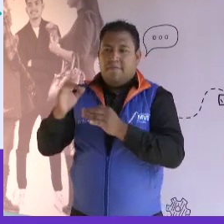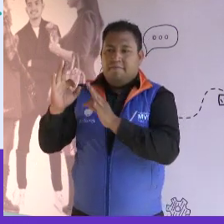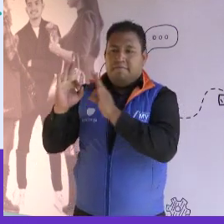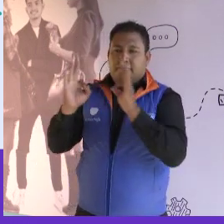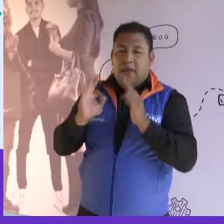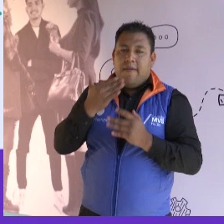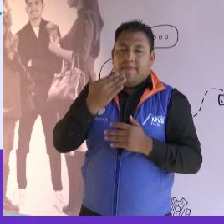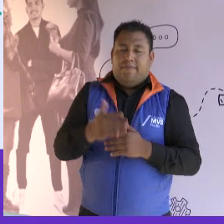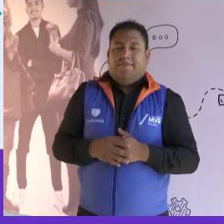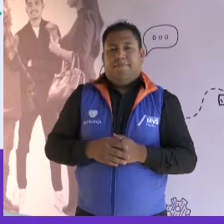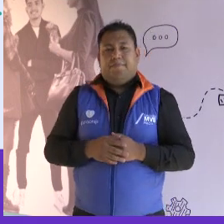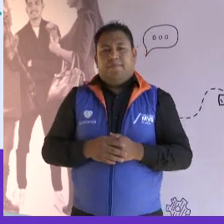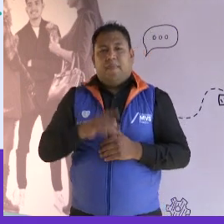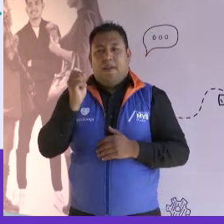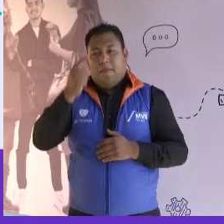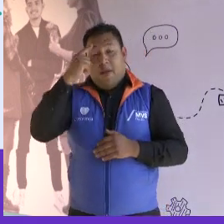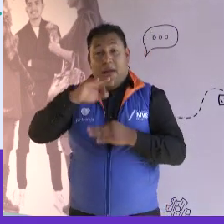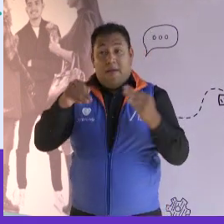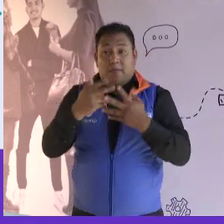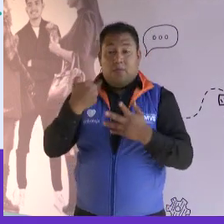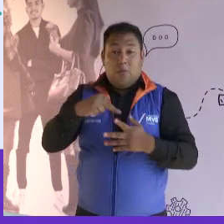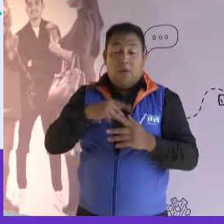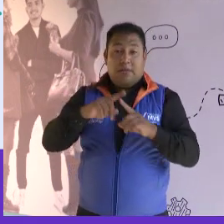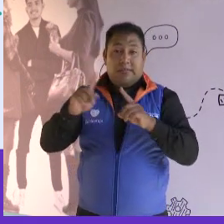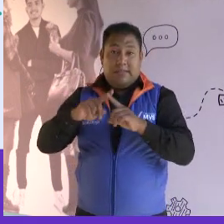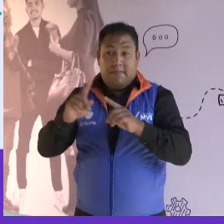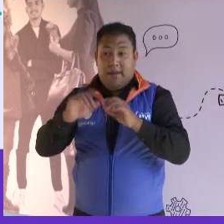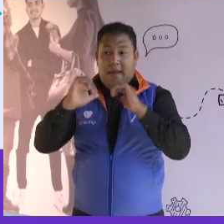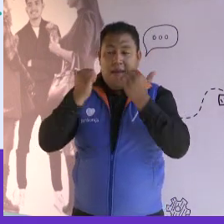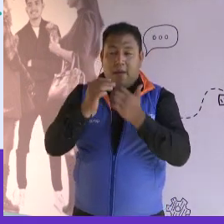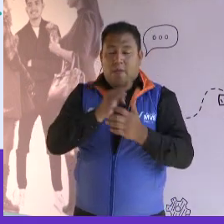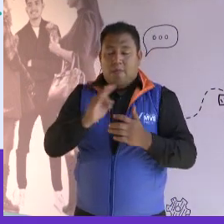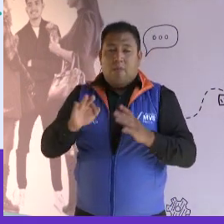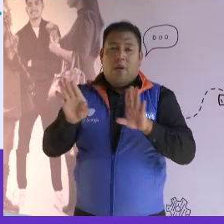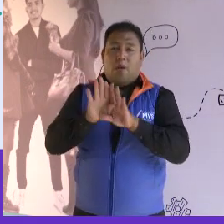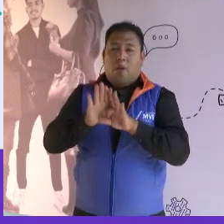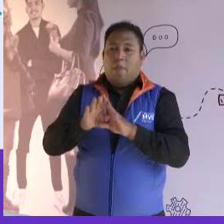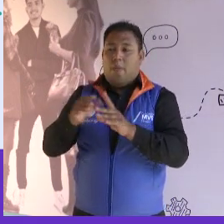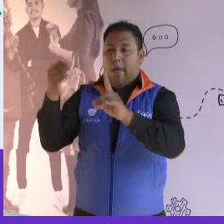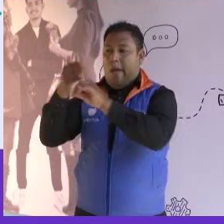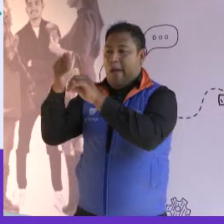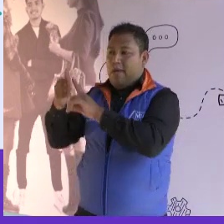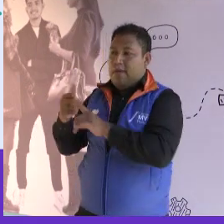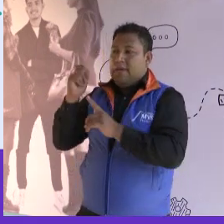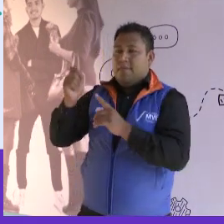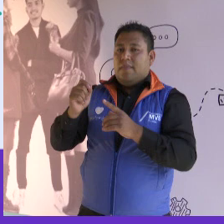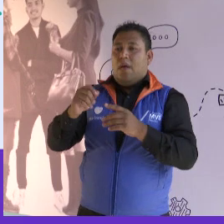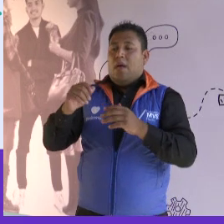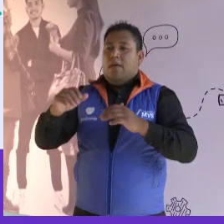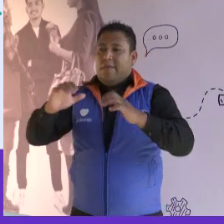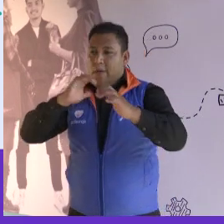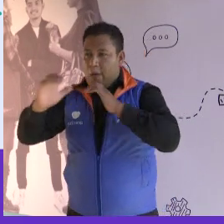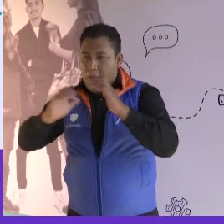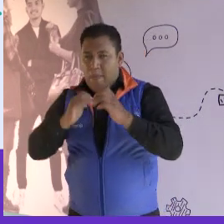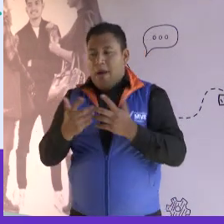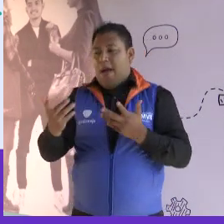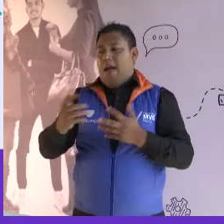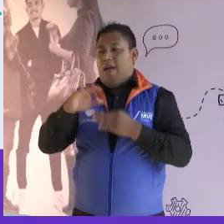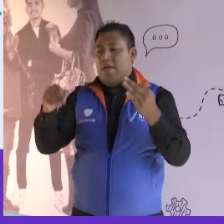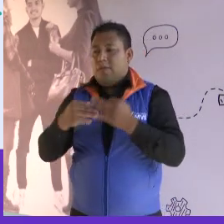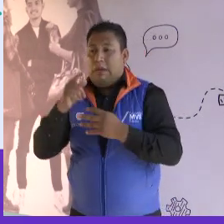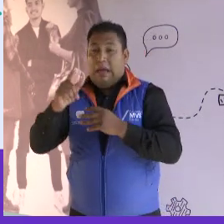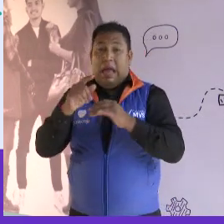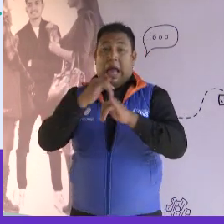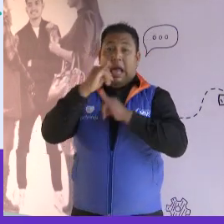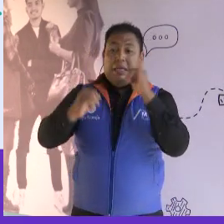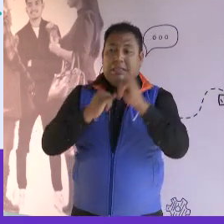indicadores necesarios para cada uno de los públicos objetivos, ¿no? La comunidad, la organización, el mismo gobierno o la cooperación internacional